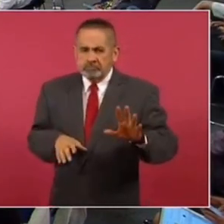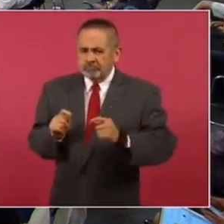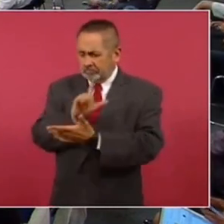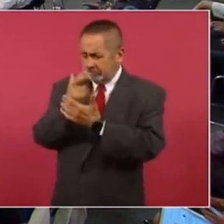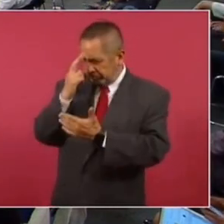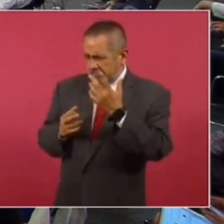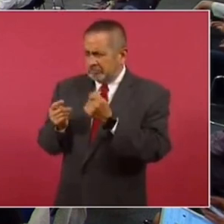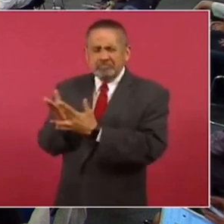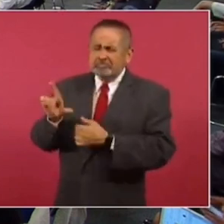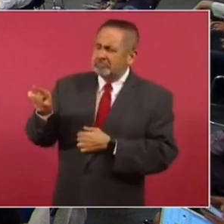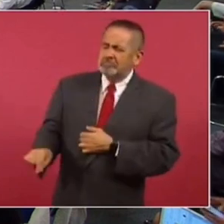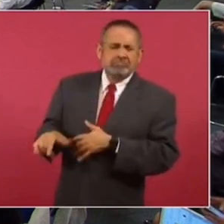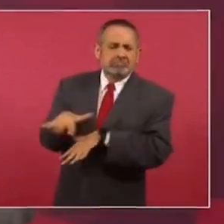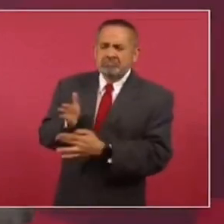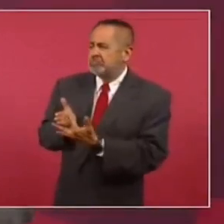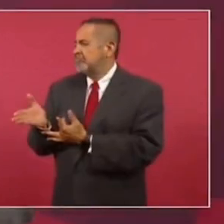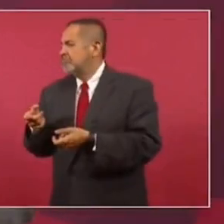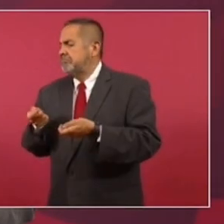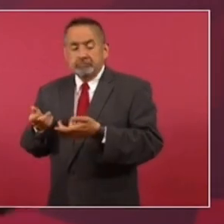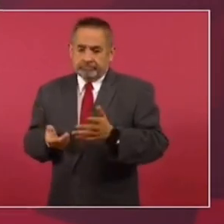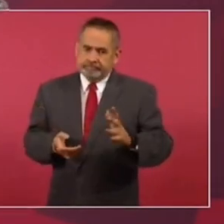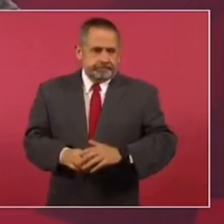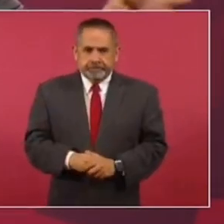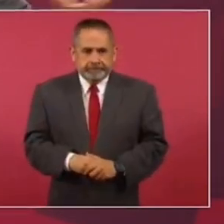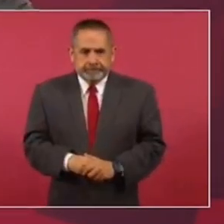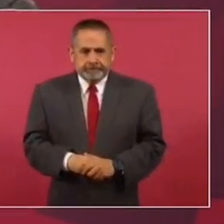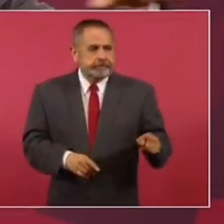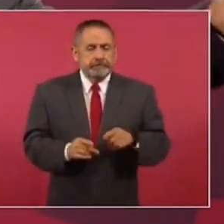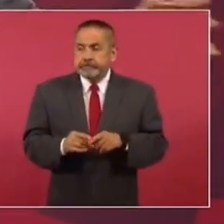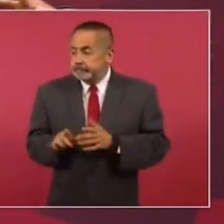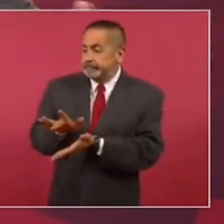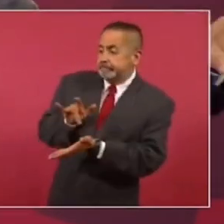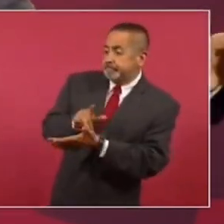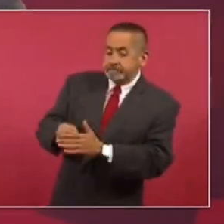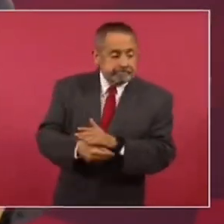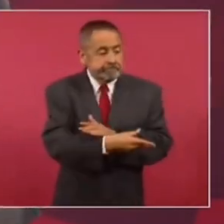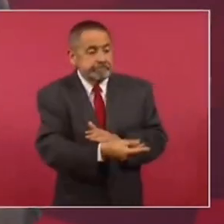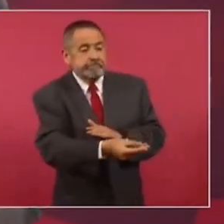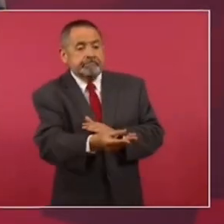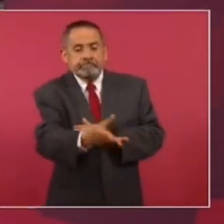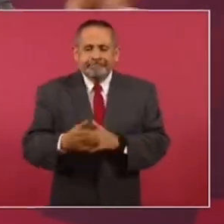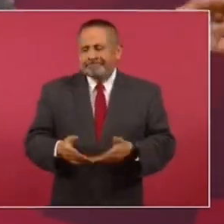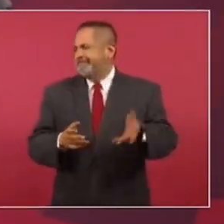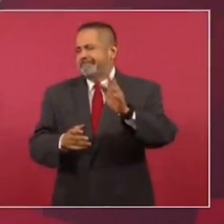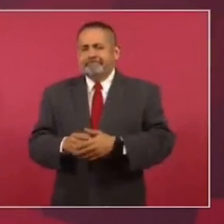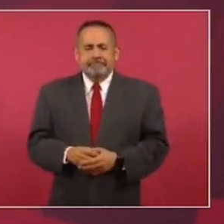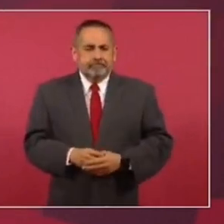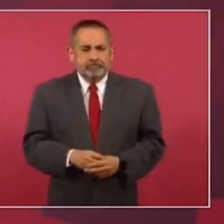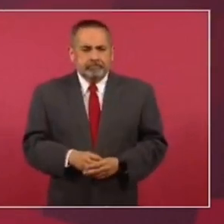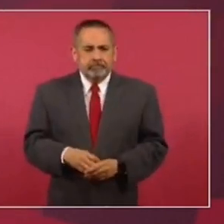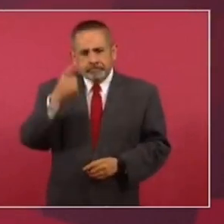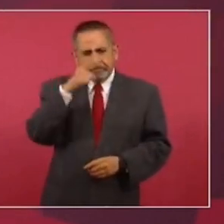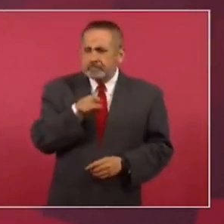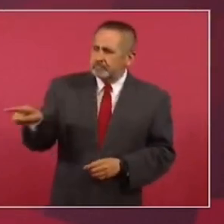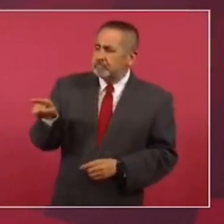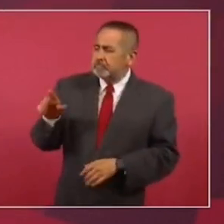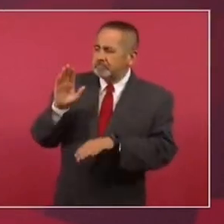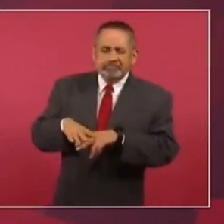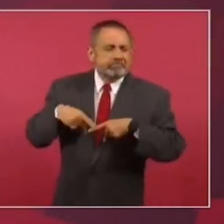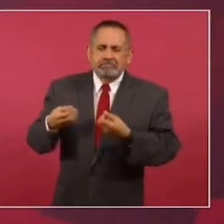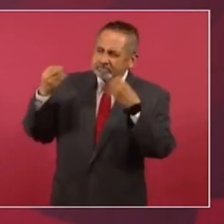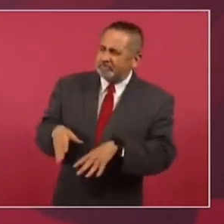violar nuestra soberanía. Entonces empiezan a filtrar, ¿no? Supuestamente para debilitarnos,